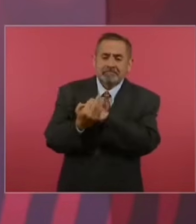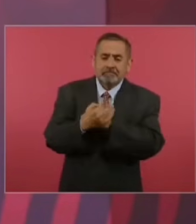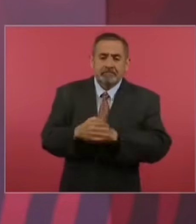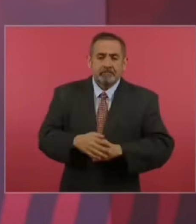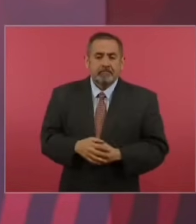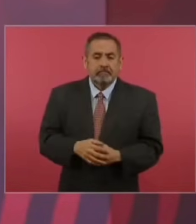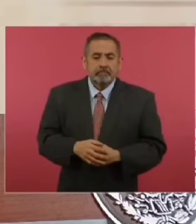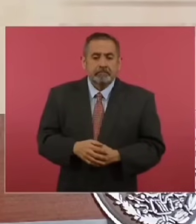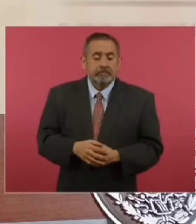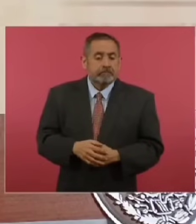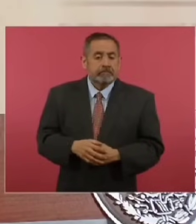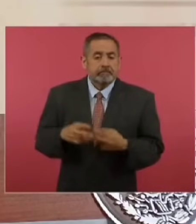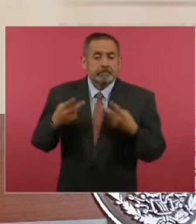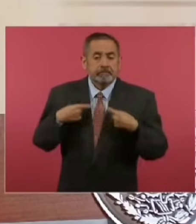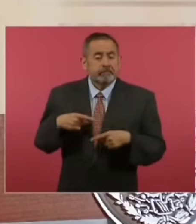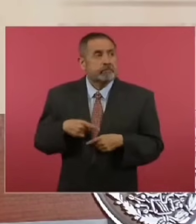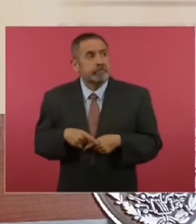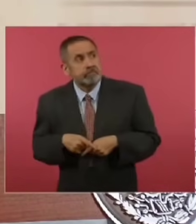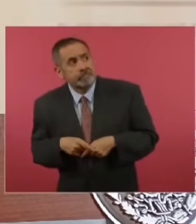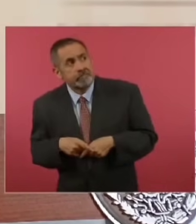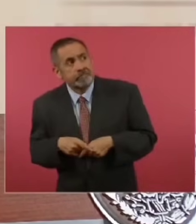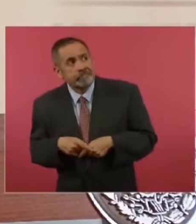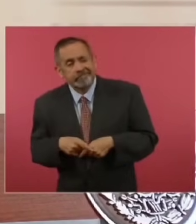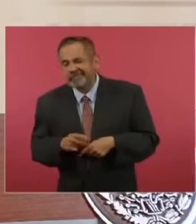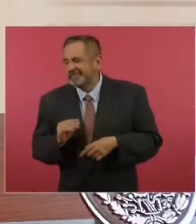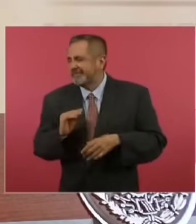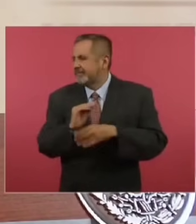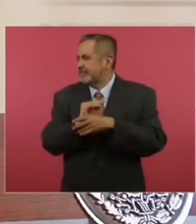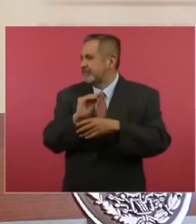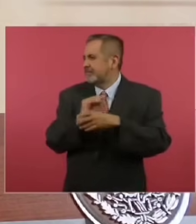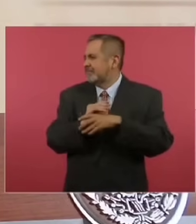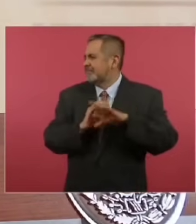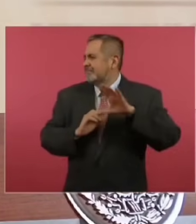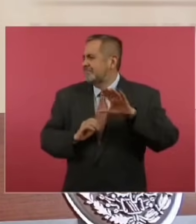Y la gente se hace desatendida.